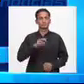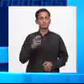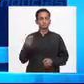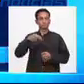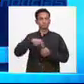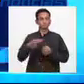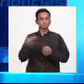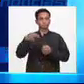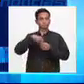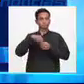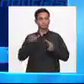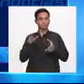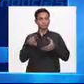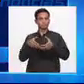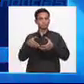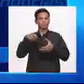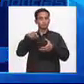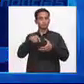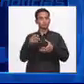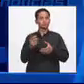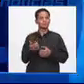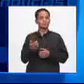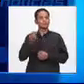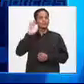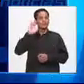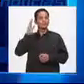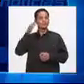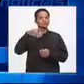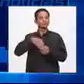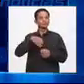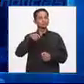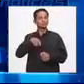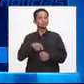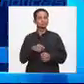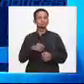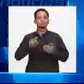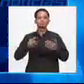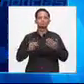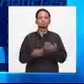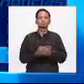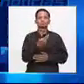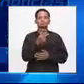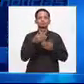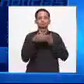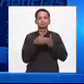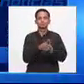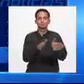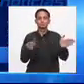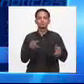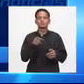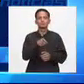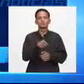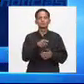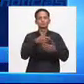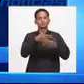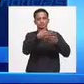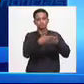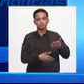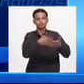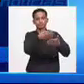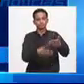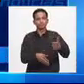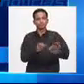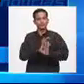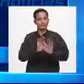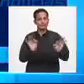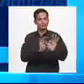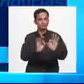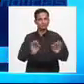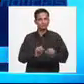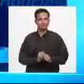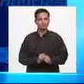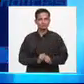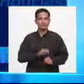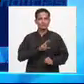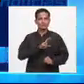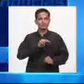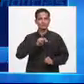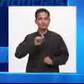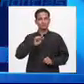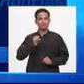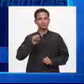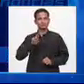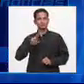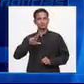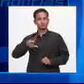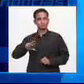ciudadana y organismo electoral impulsa iniciativa paredes limpias misión observadora de unasur participó en el